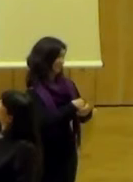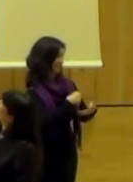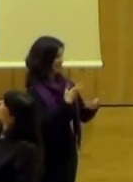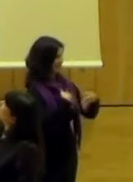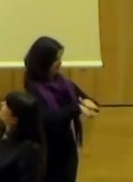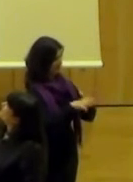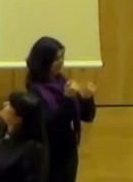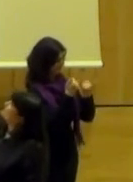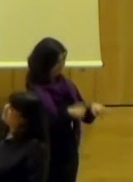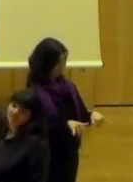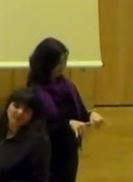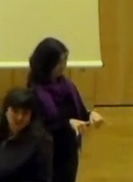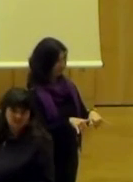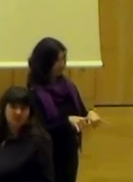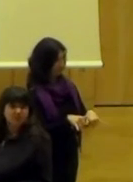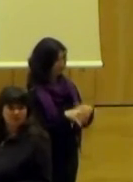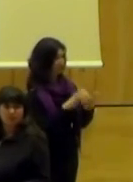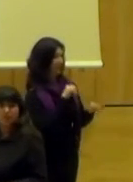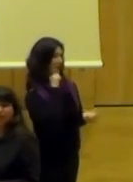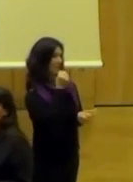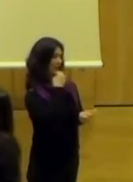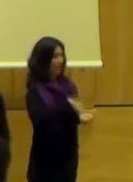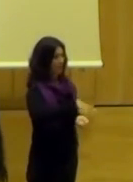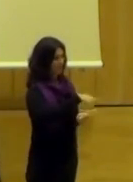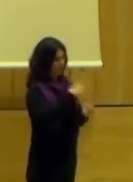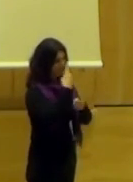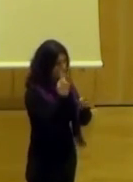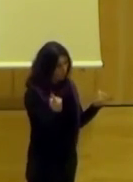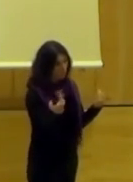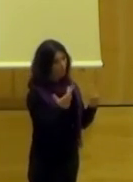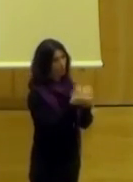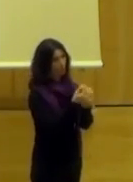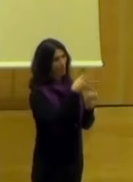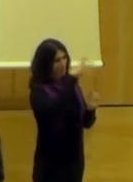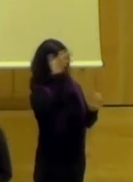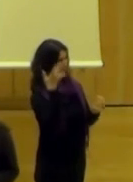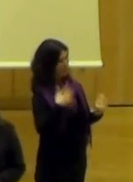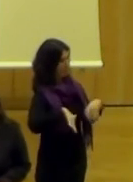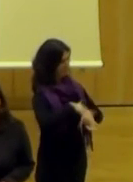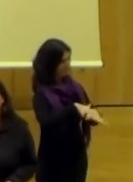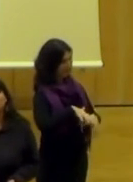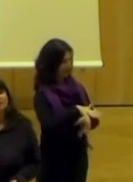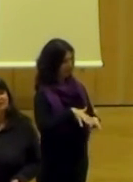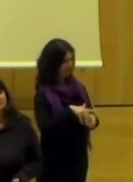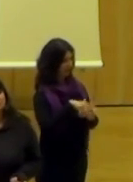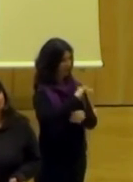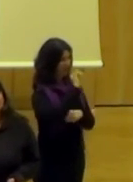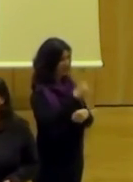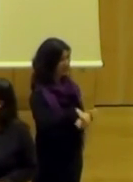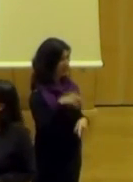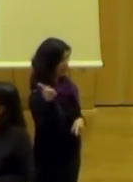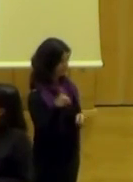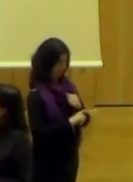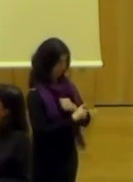en las fiestas, ¿no? Y la reivindicación de espacios públicos, por ejemplo, con un verano en la plaza. El Jaén, una